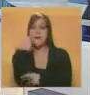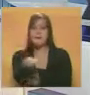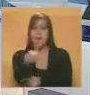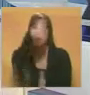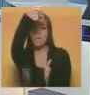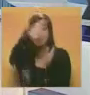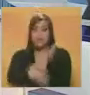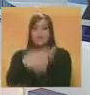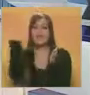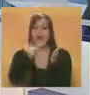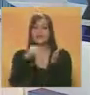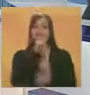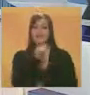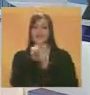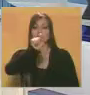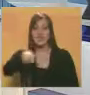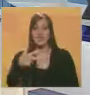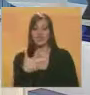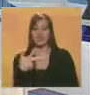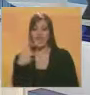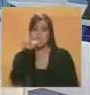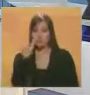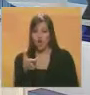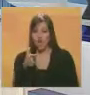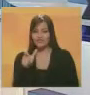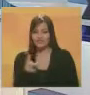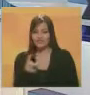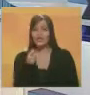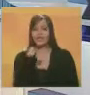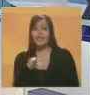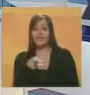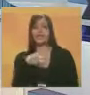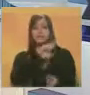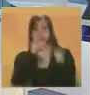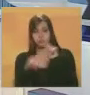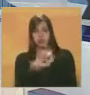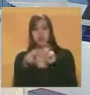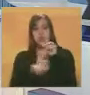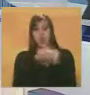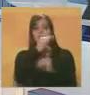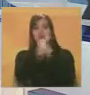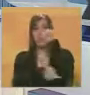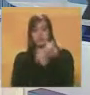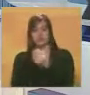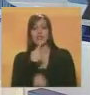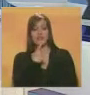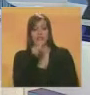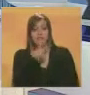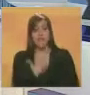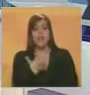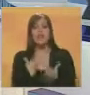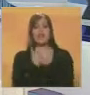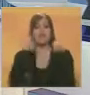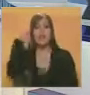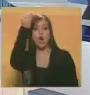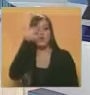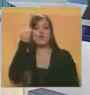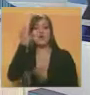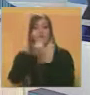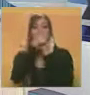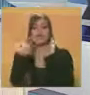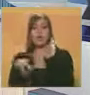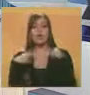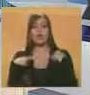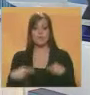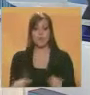multa impuesta al canal de noticias Globovisión y expuso que la medida está ajustada a los estándares internacionales de libertad de expresión y derechos